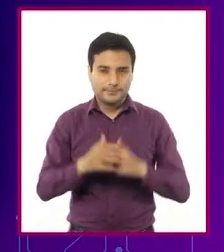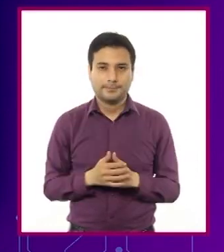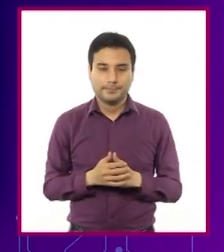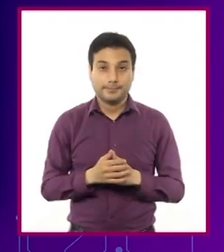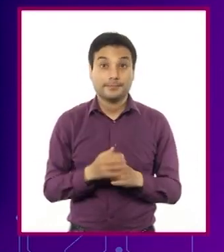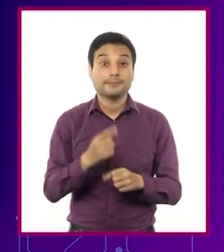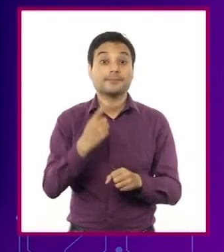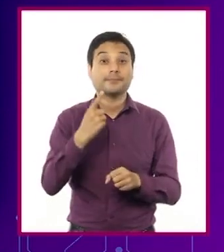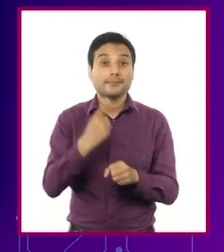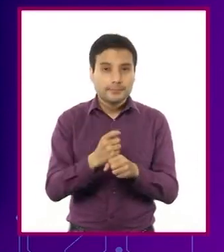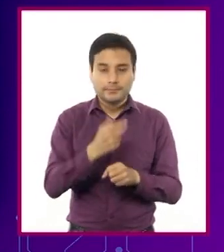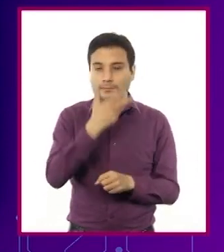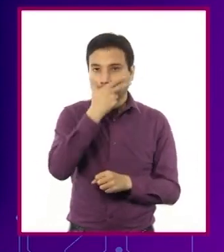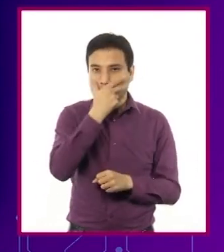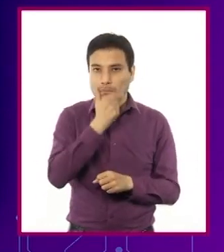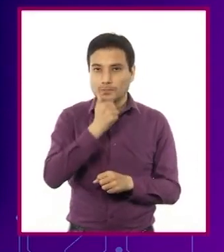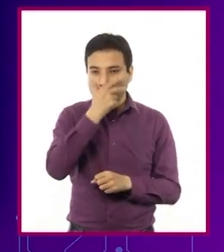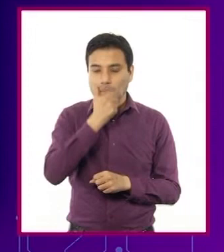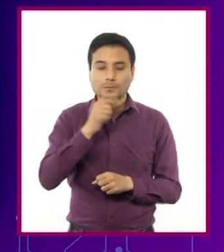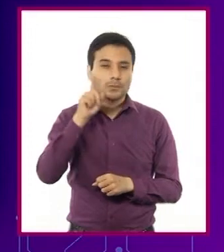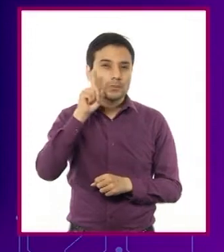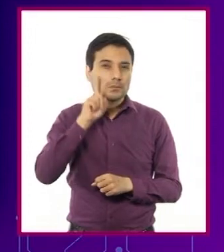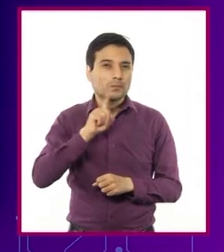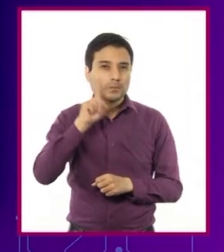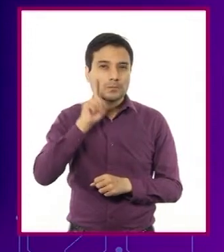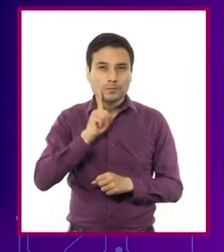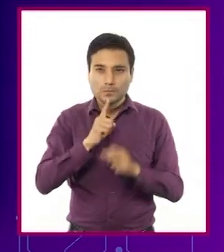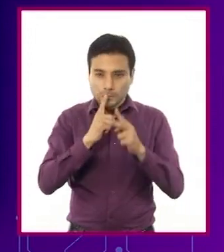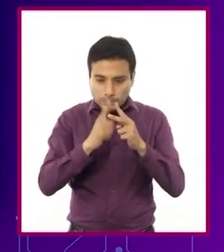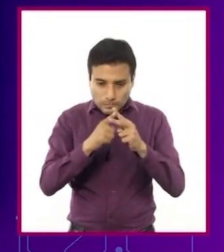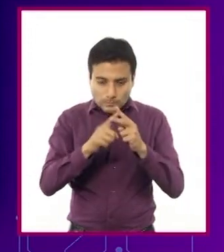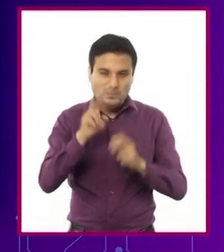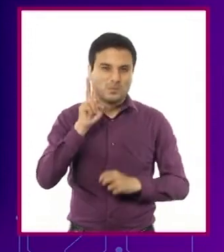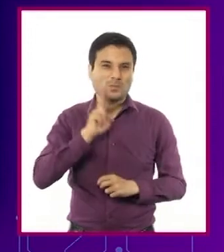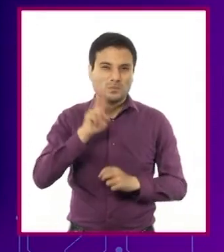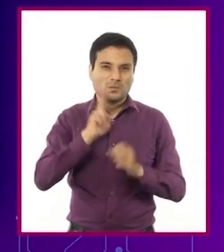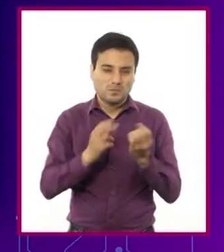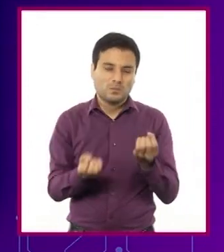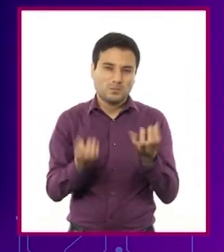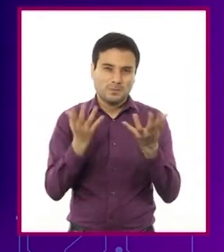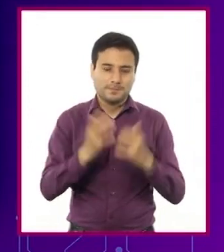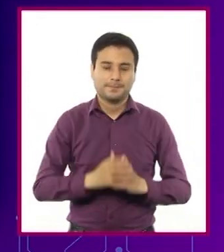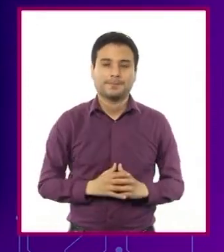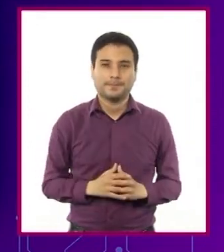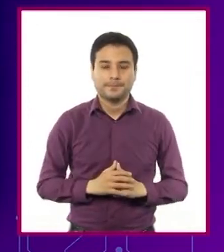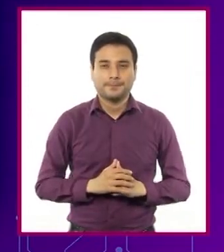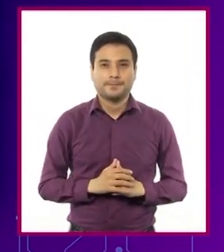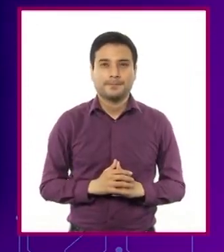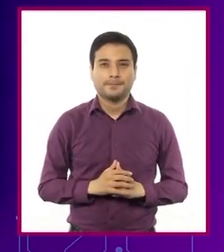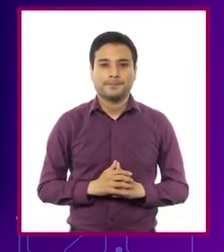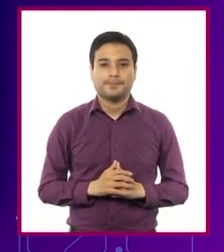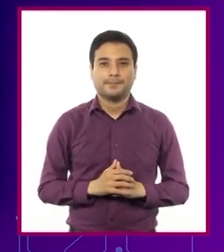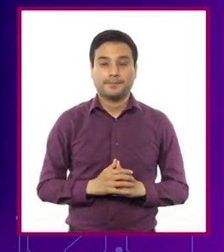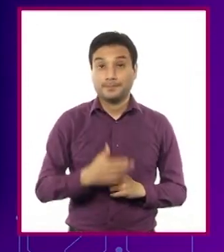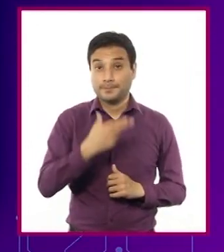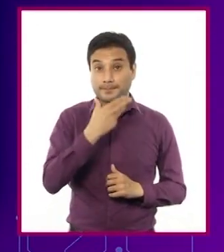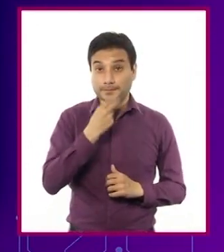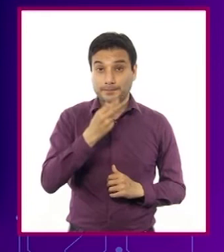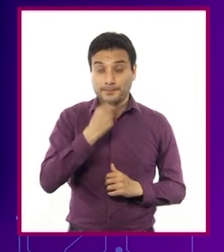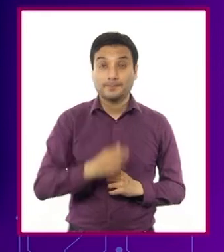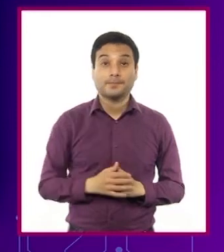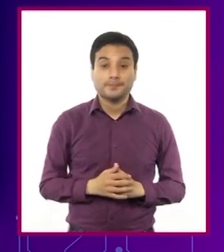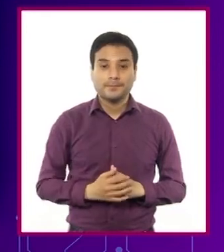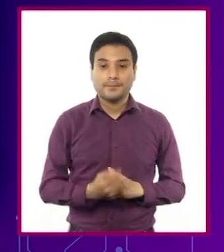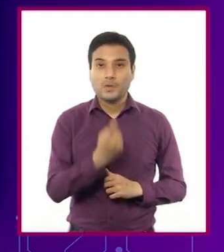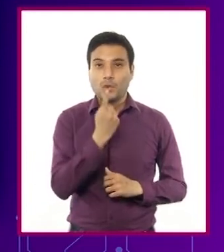promedio de hombres y de mujeres para determinar la desviación media, así como el rango. El promedio de los hombres es